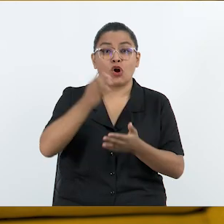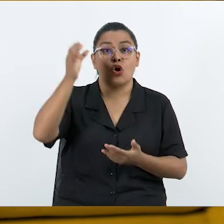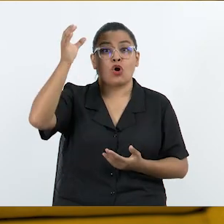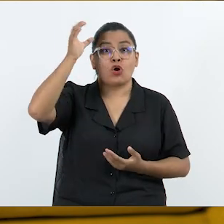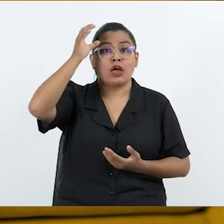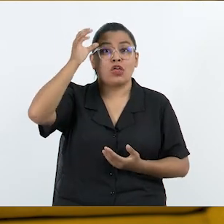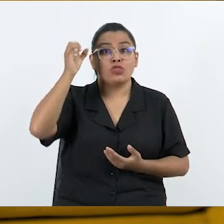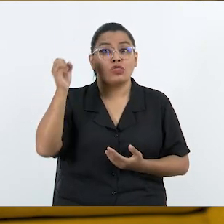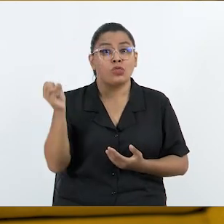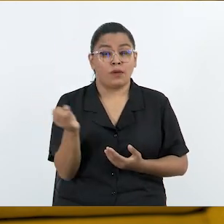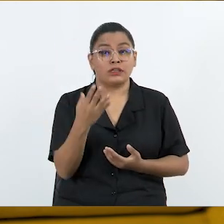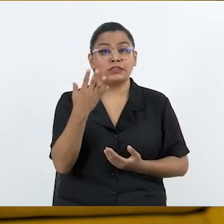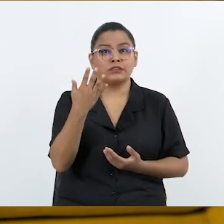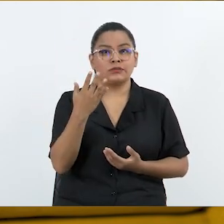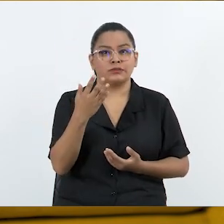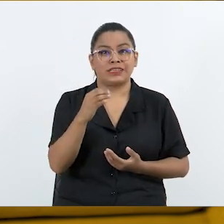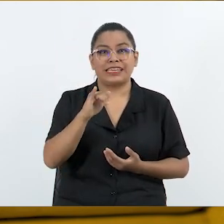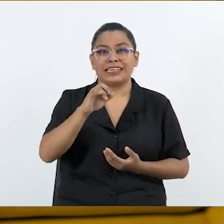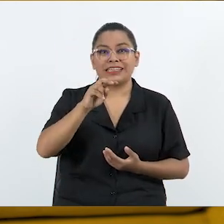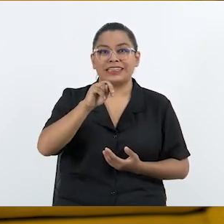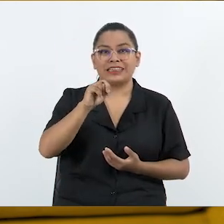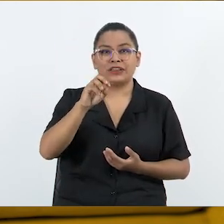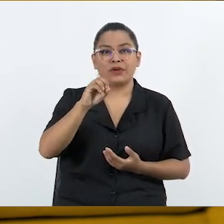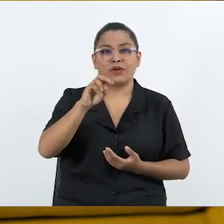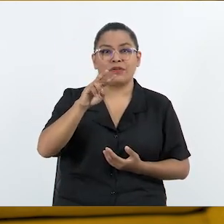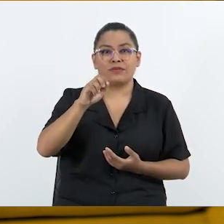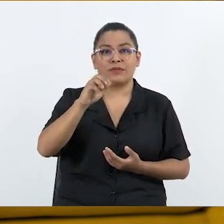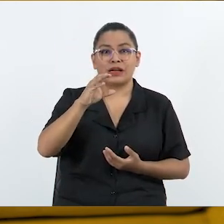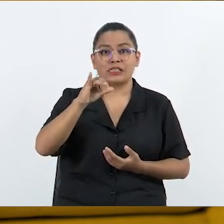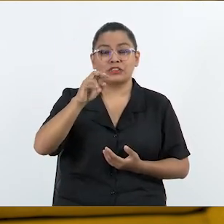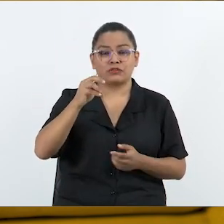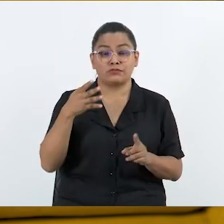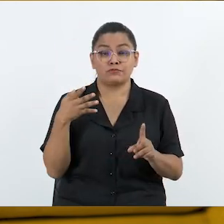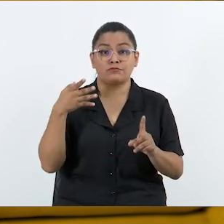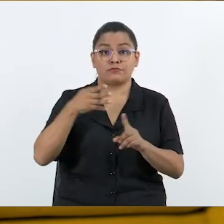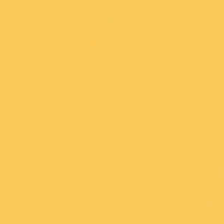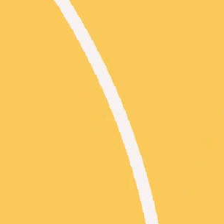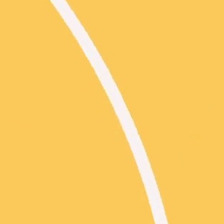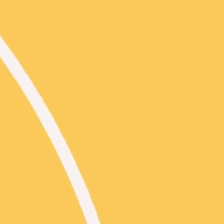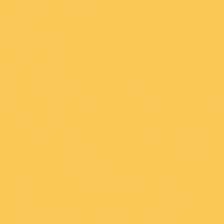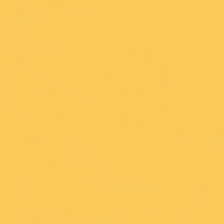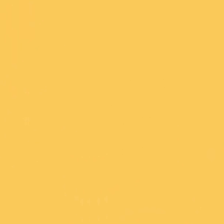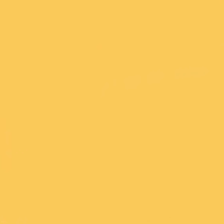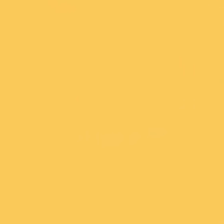los retos que implica en la práctica docente. Así que comencemos.